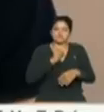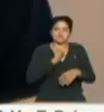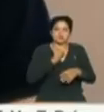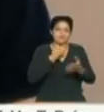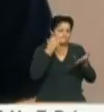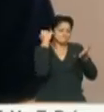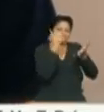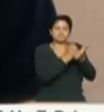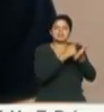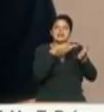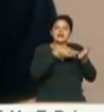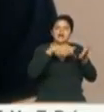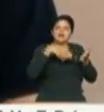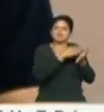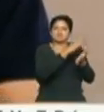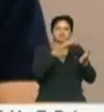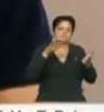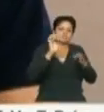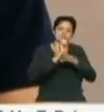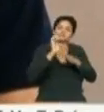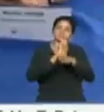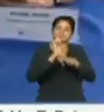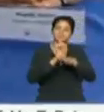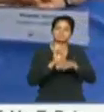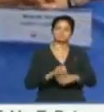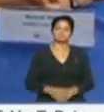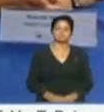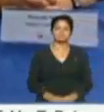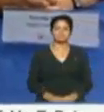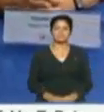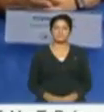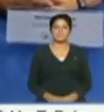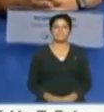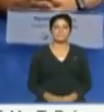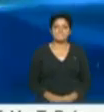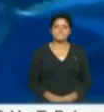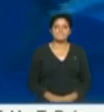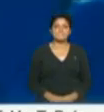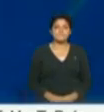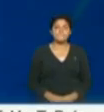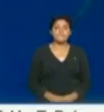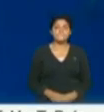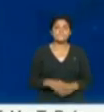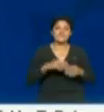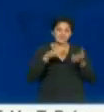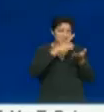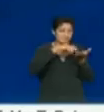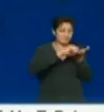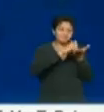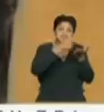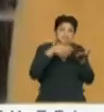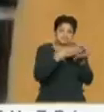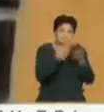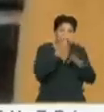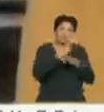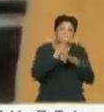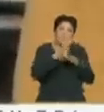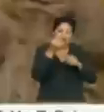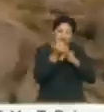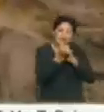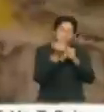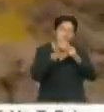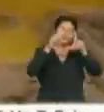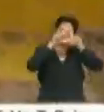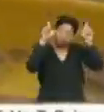sectorial denominada Atún del Ecuador. Atún del Ecuador se desarrollará con la participación de instituciones públicas,